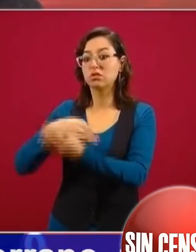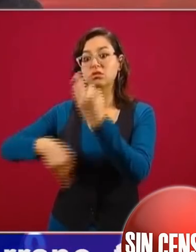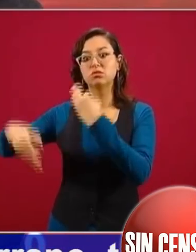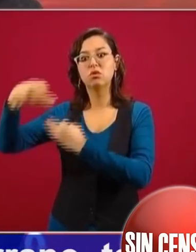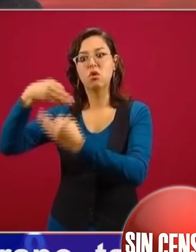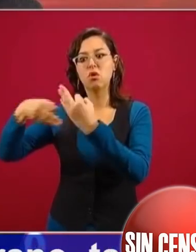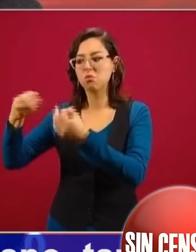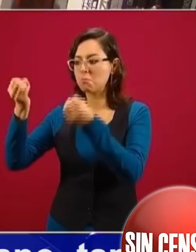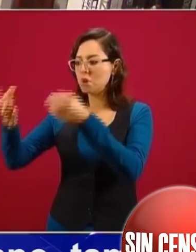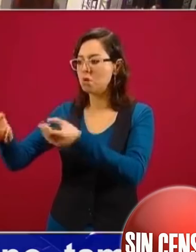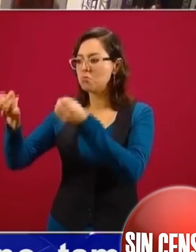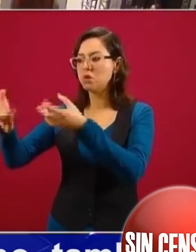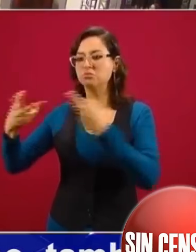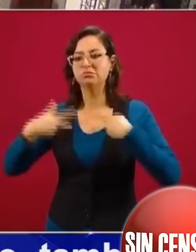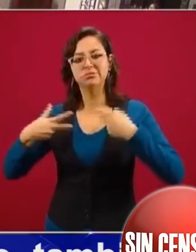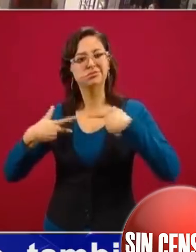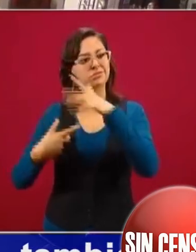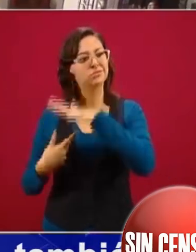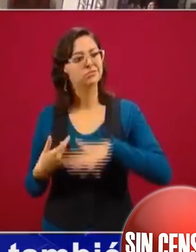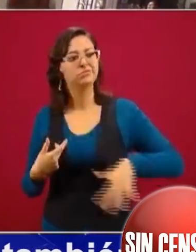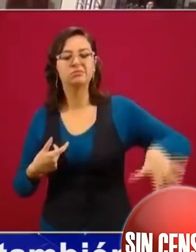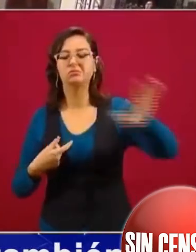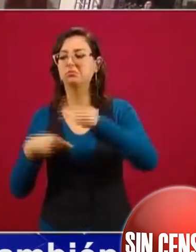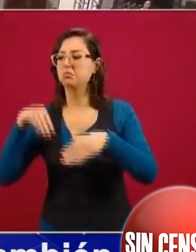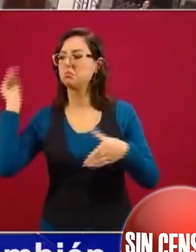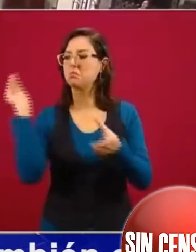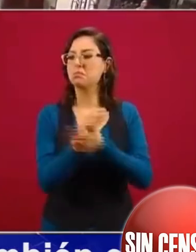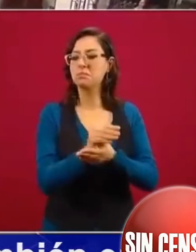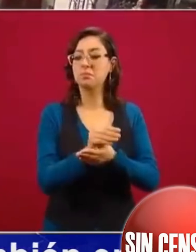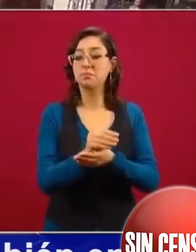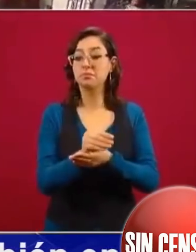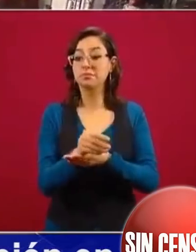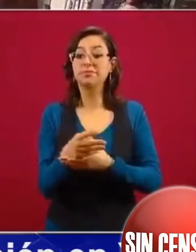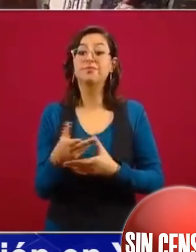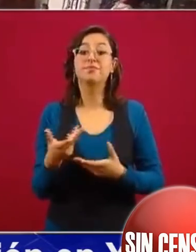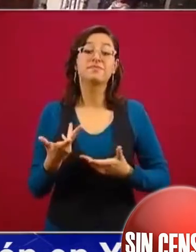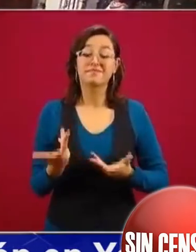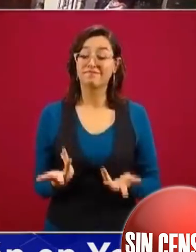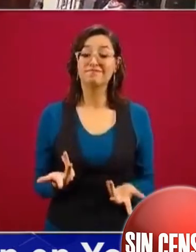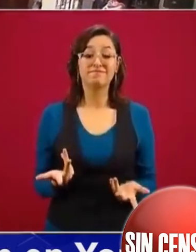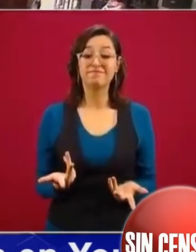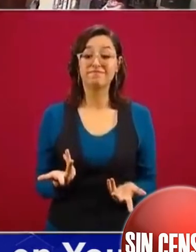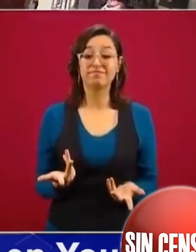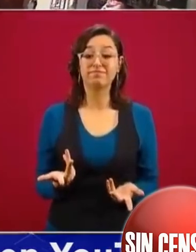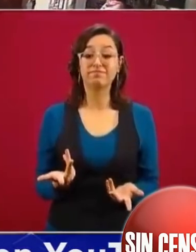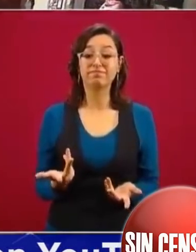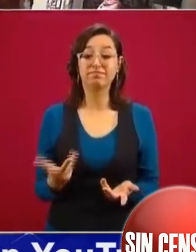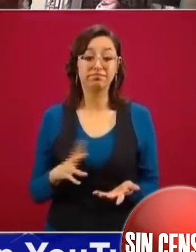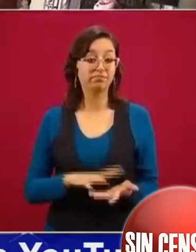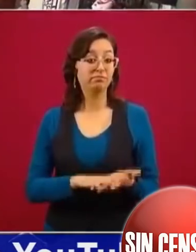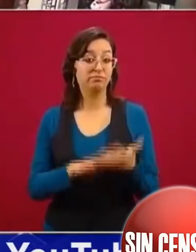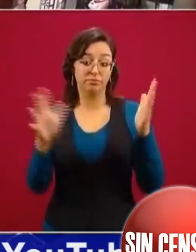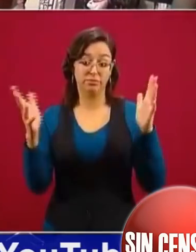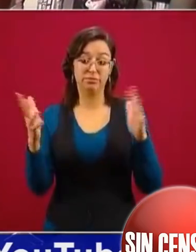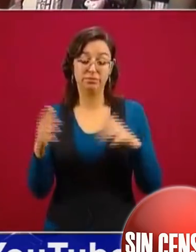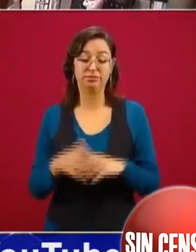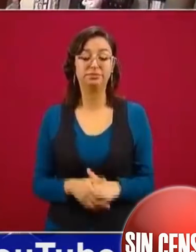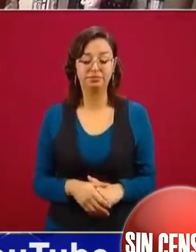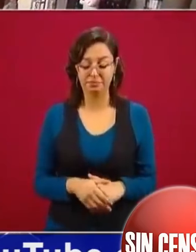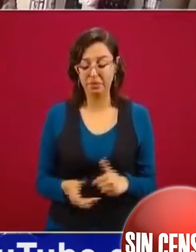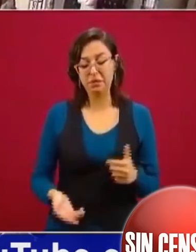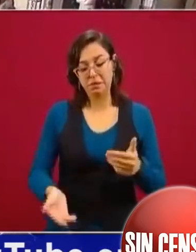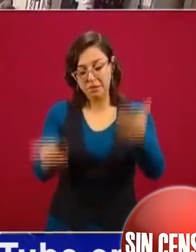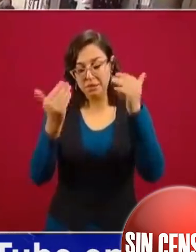pueblo. ¿Qué otra cosa recibe el 30% de la